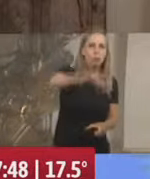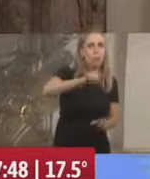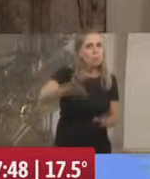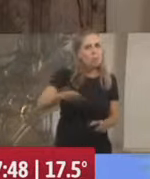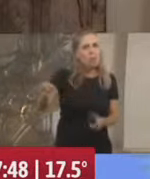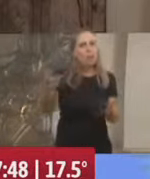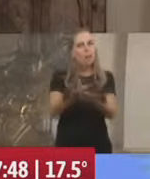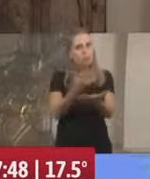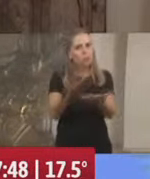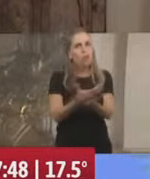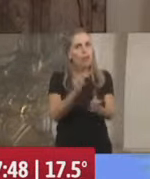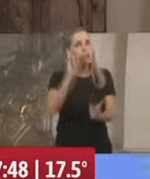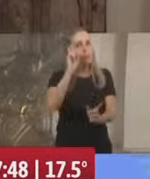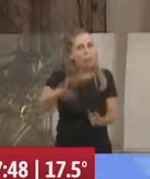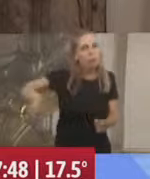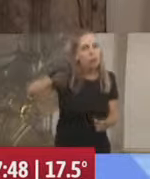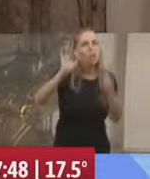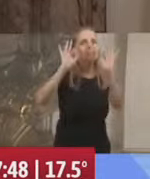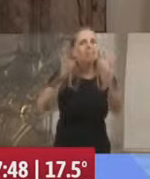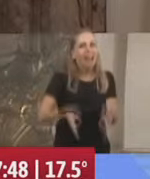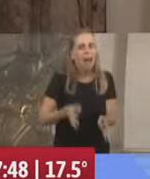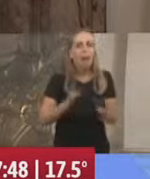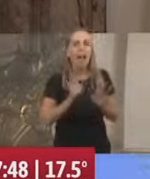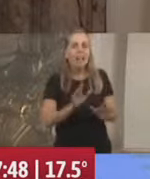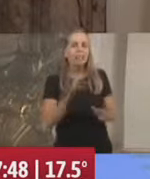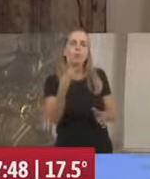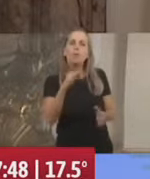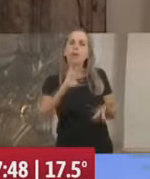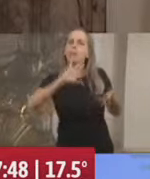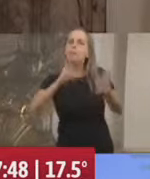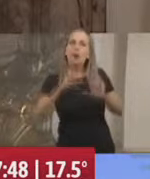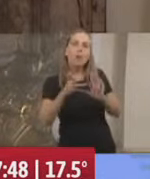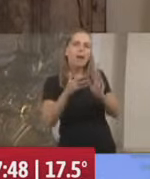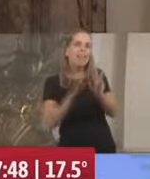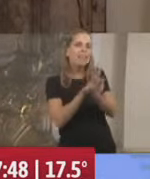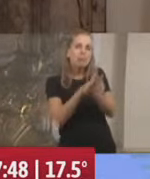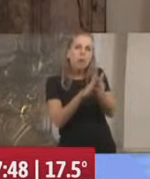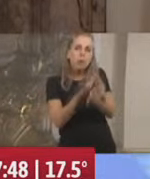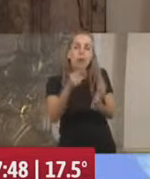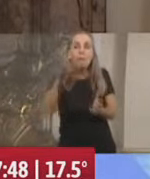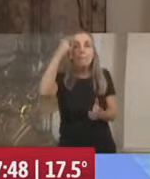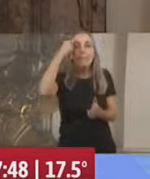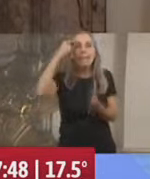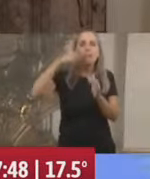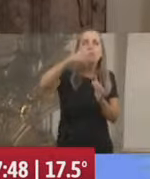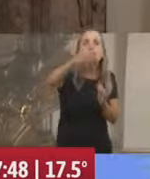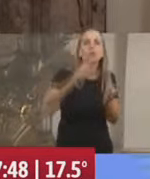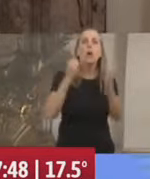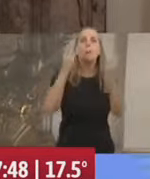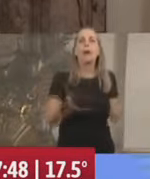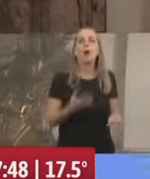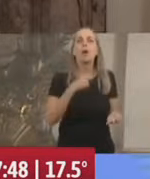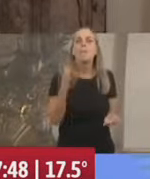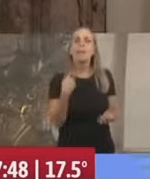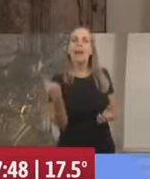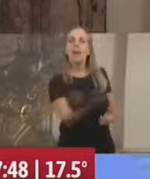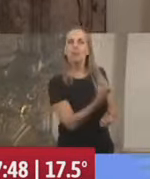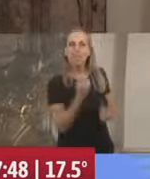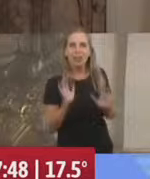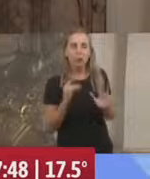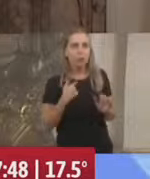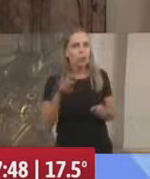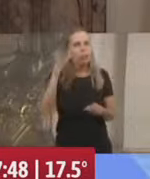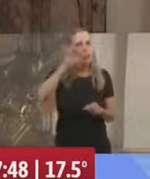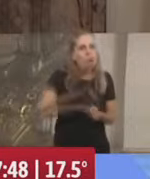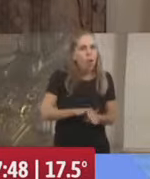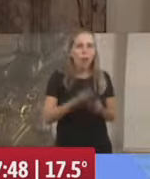nos toca, totalmente, nos toca a nosotros, ¿sí? Vos ya tuviste la chance, lamentablemente la desperdiciaste, aún con buenas intenciones. Bueno,